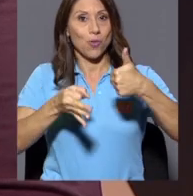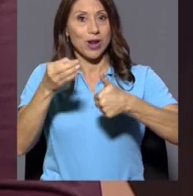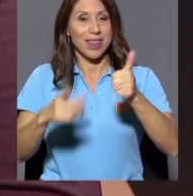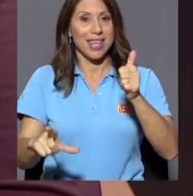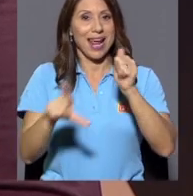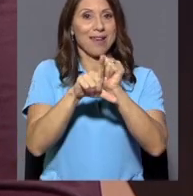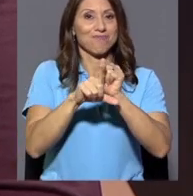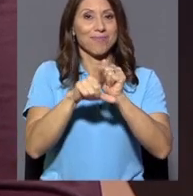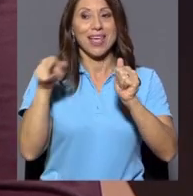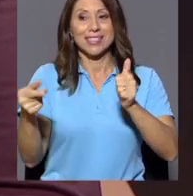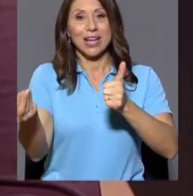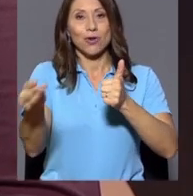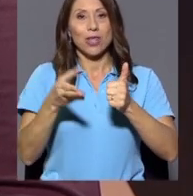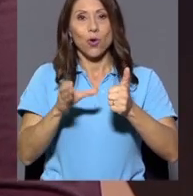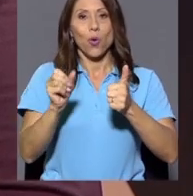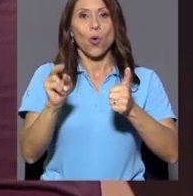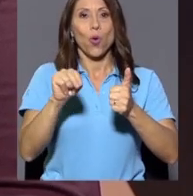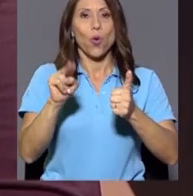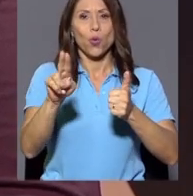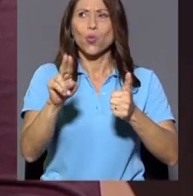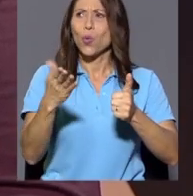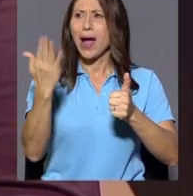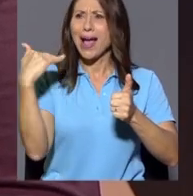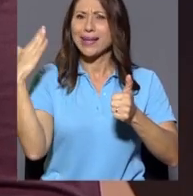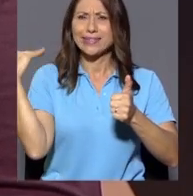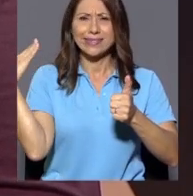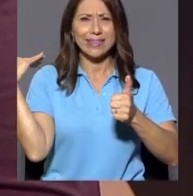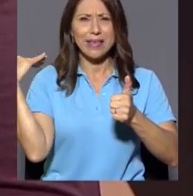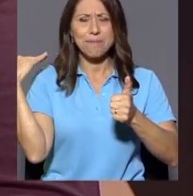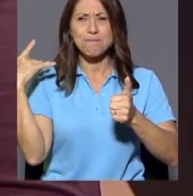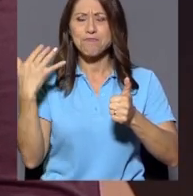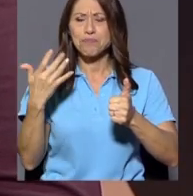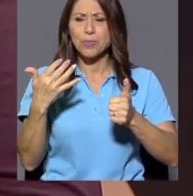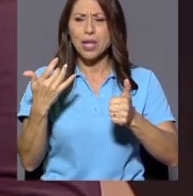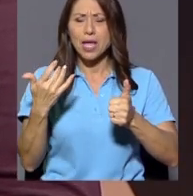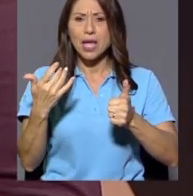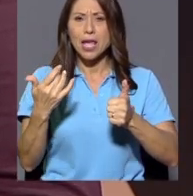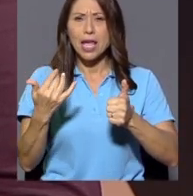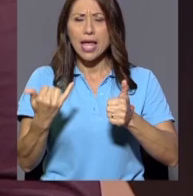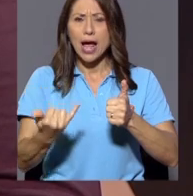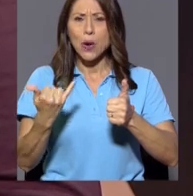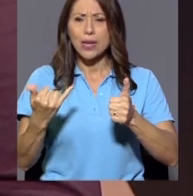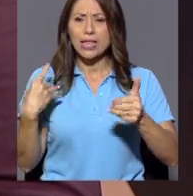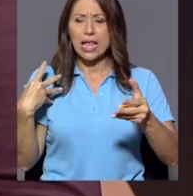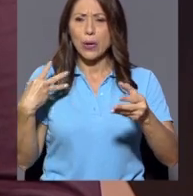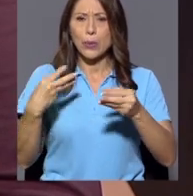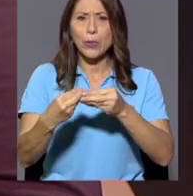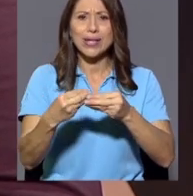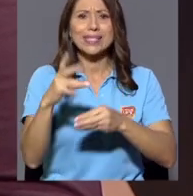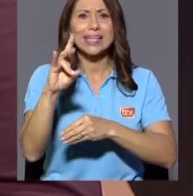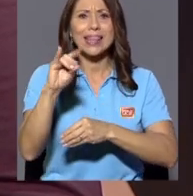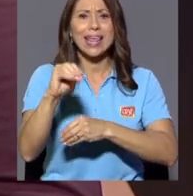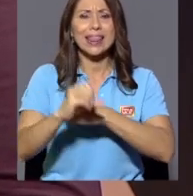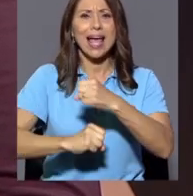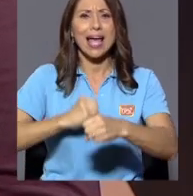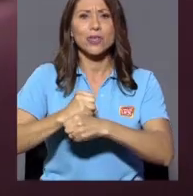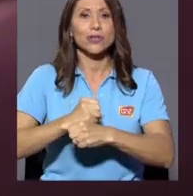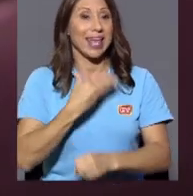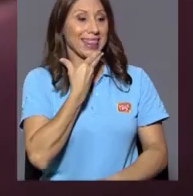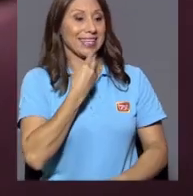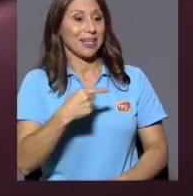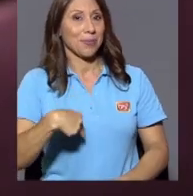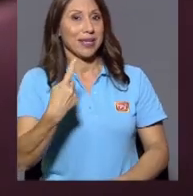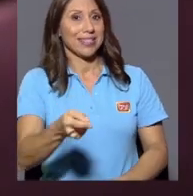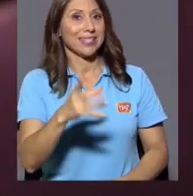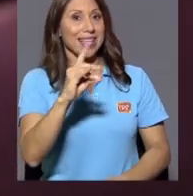conformación de las naciones unidas hace justo en este momento 70 años donde siempre con